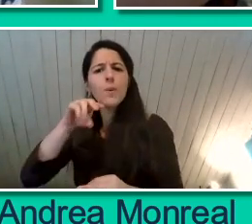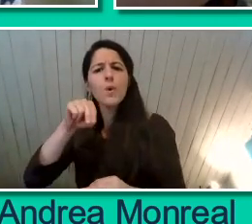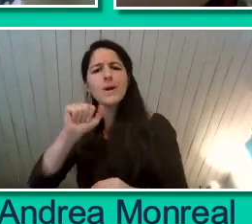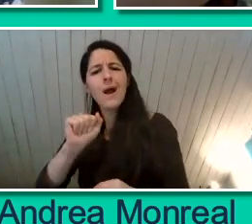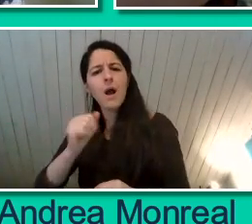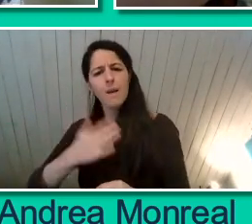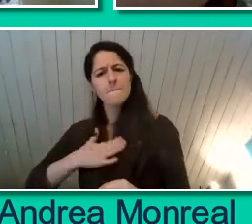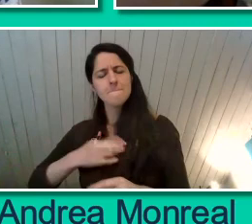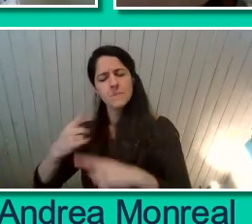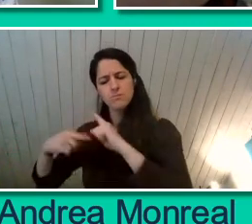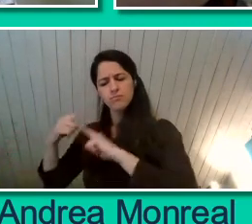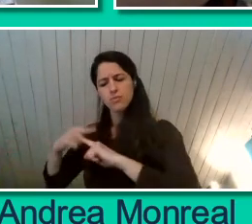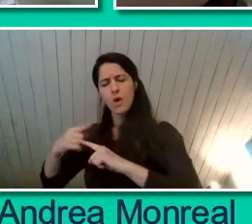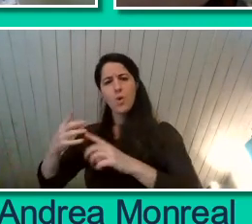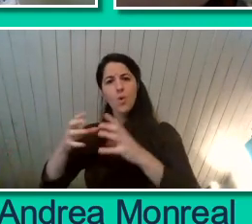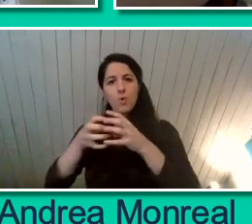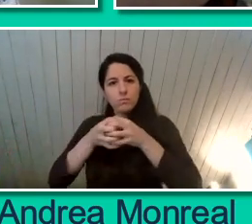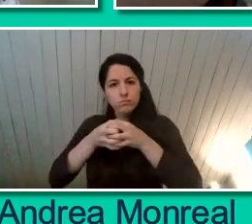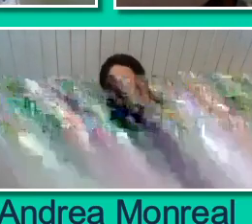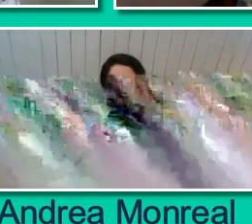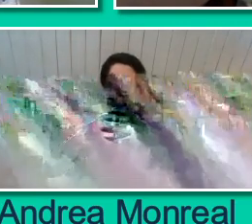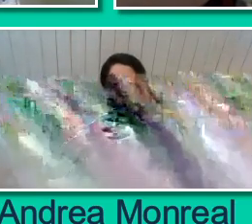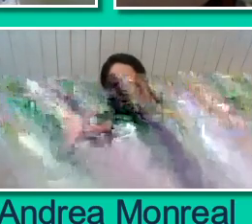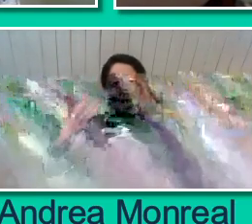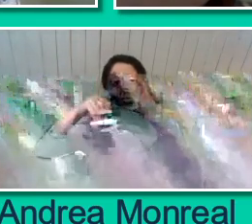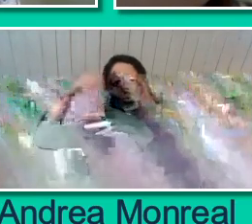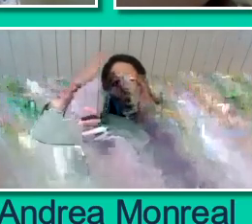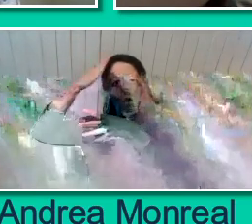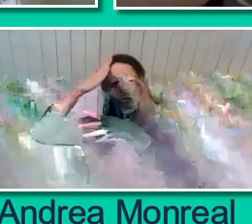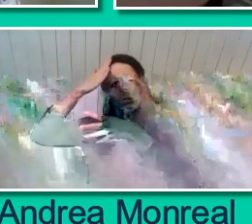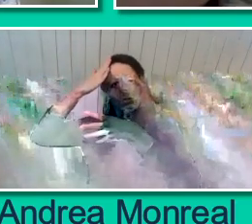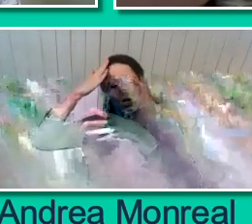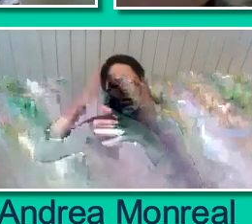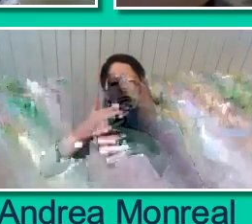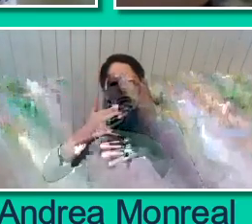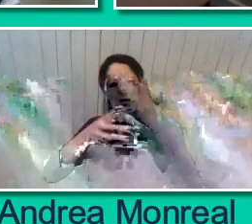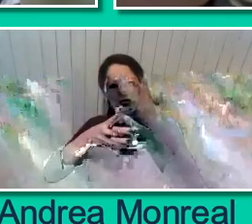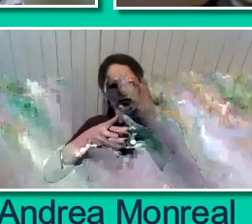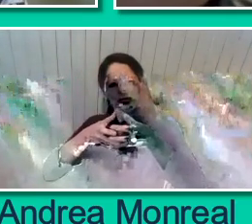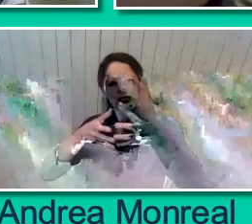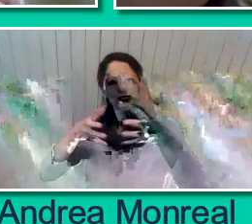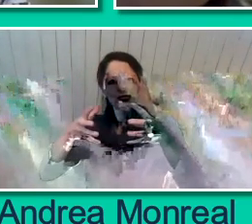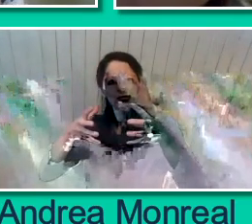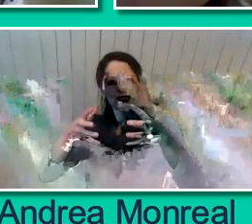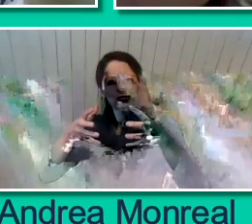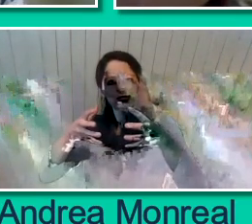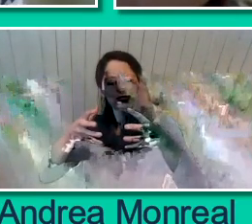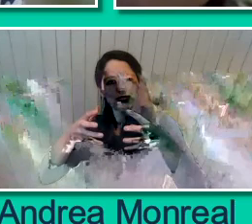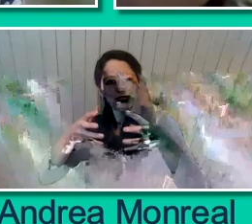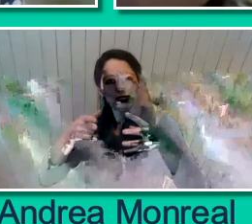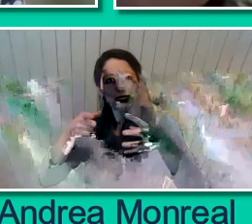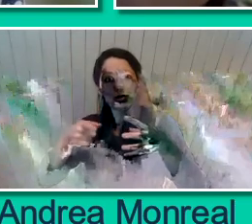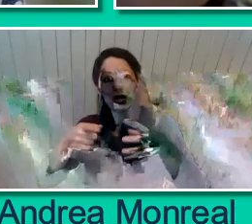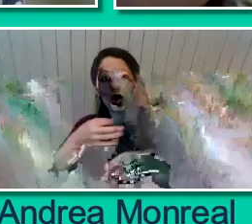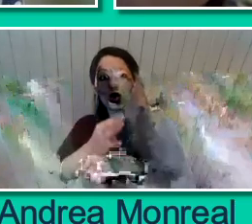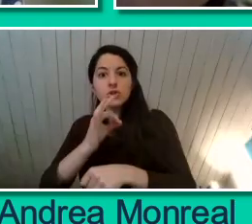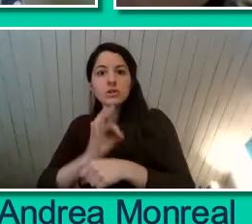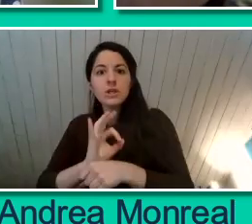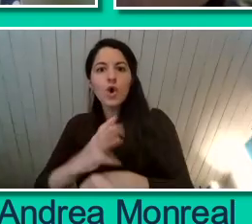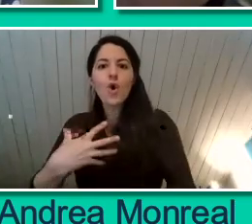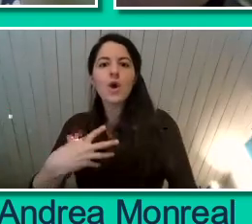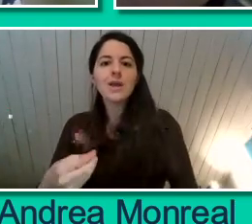obviamente creció, le recomendaron como no tener más hijos, porque el control hormonal me imagino que